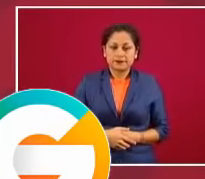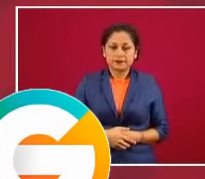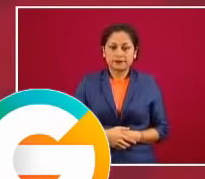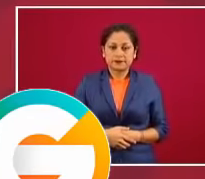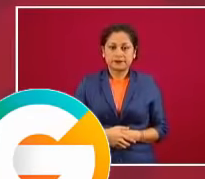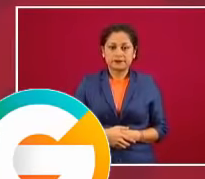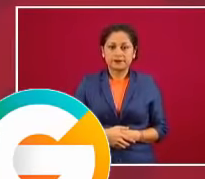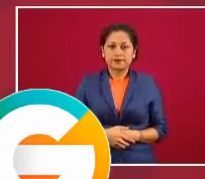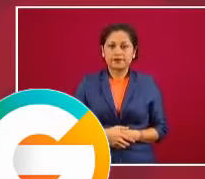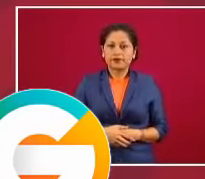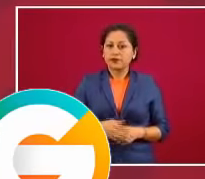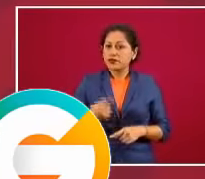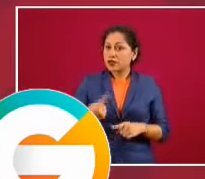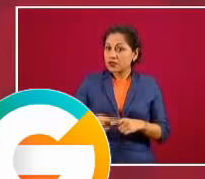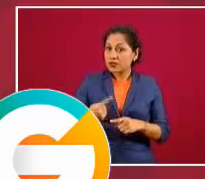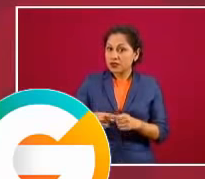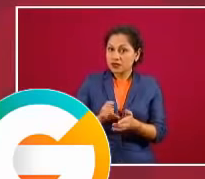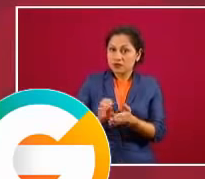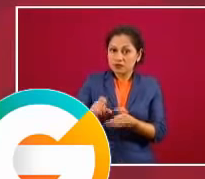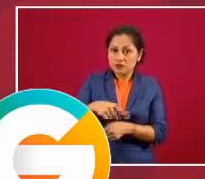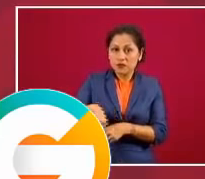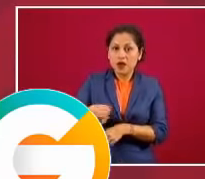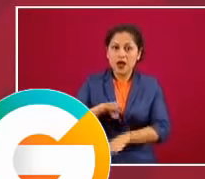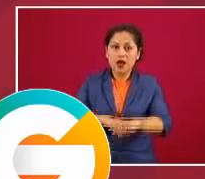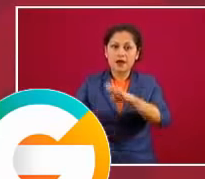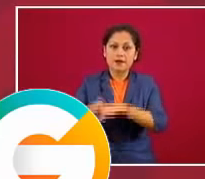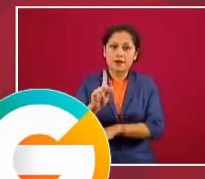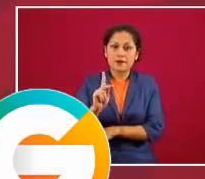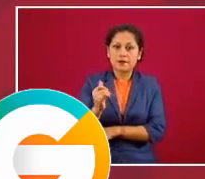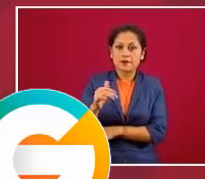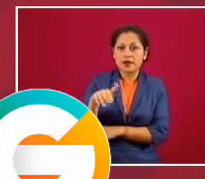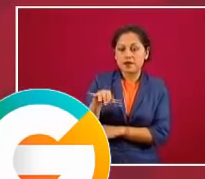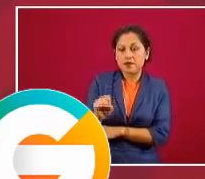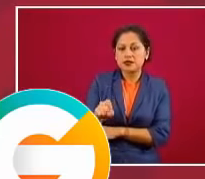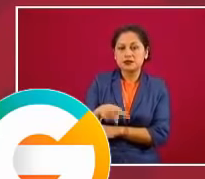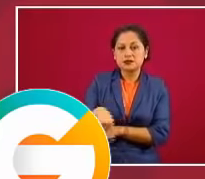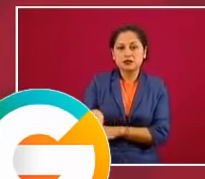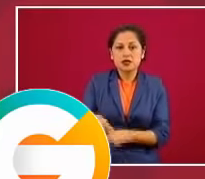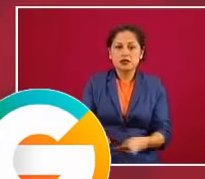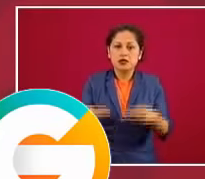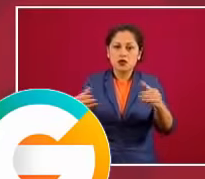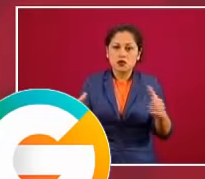a pequeñas empresas familiares.